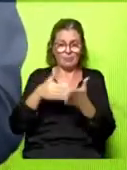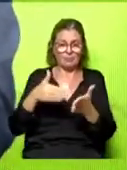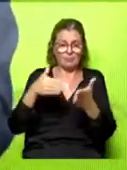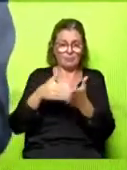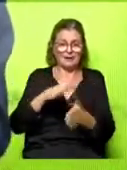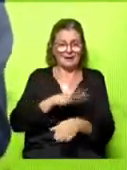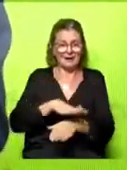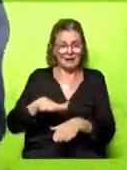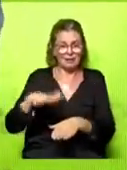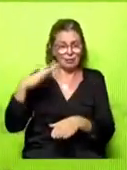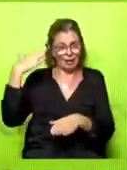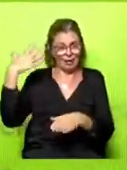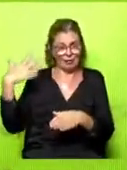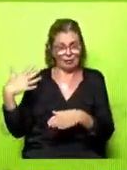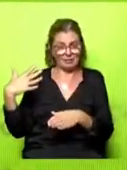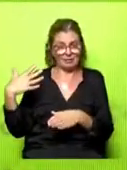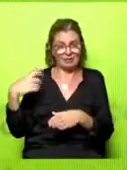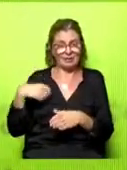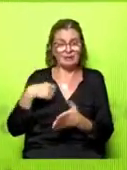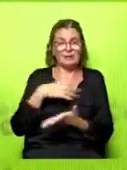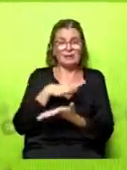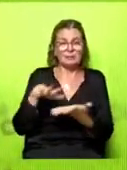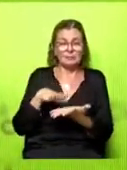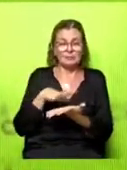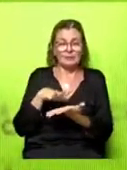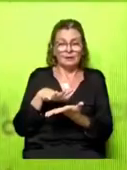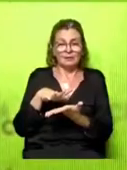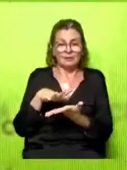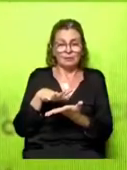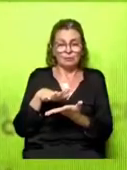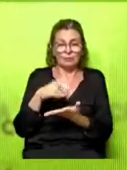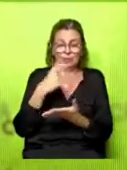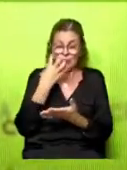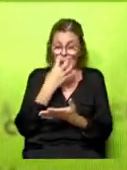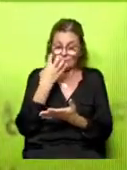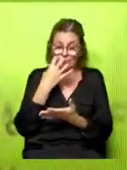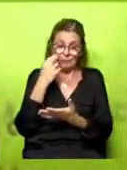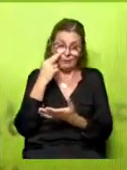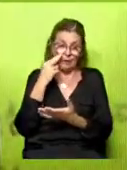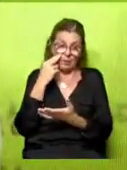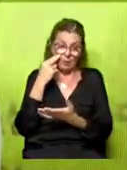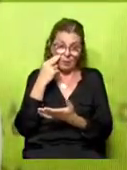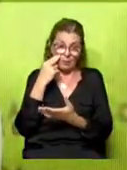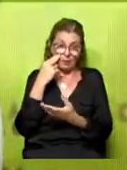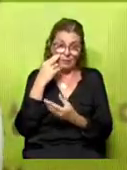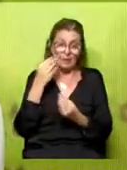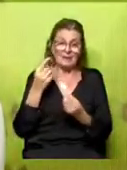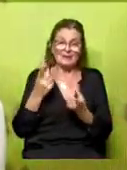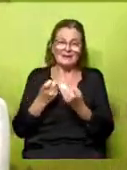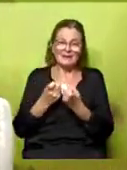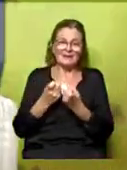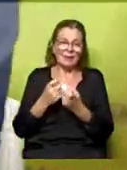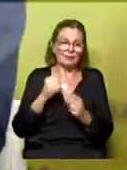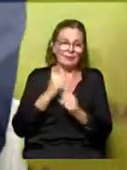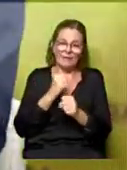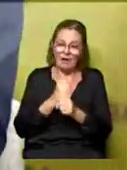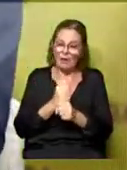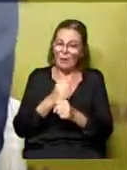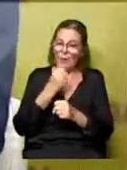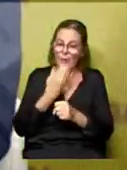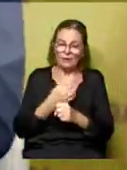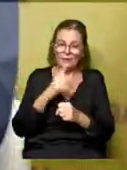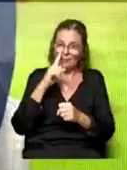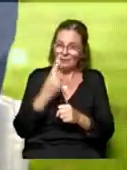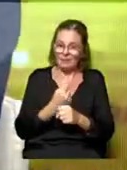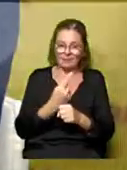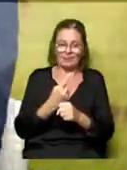niñas en el presente. Entonces, la situación es efectivamente dramática y requiere una acción, insisto, decidida en toda la línea de